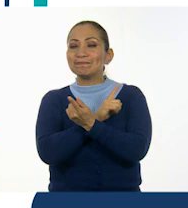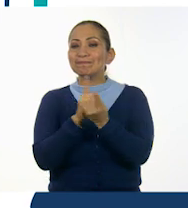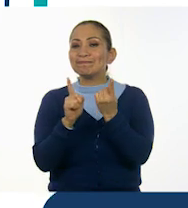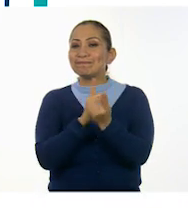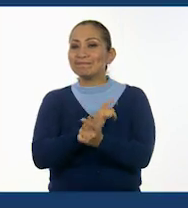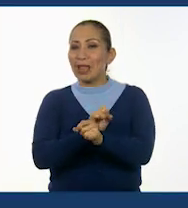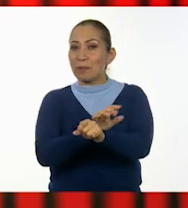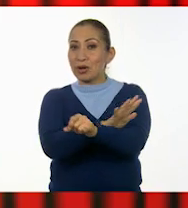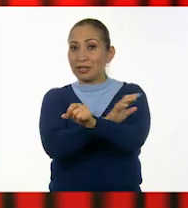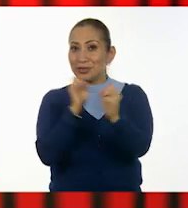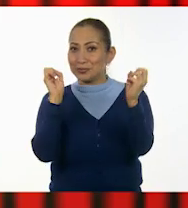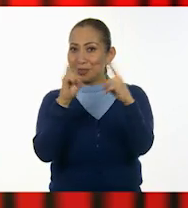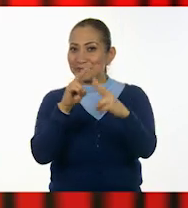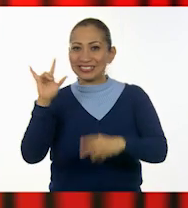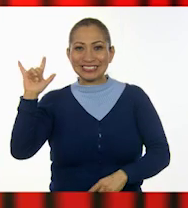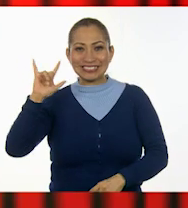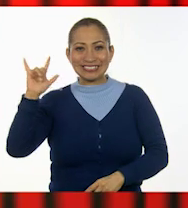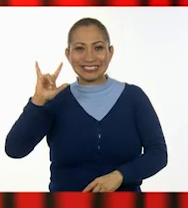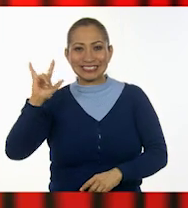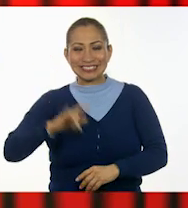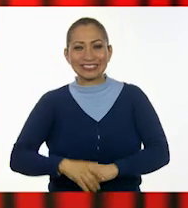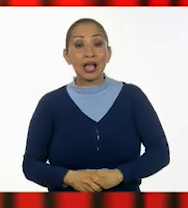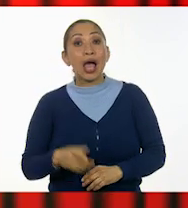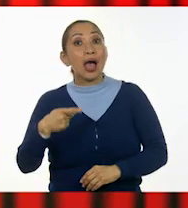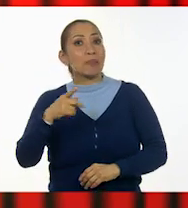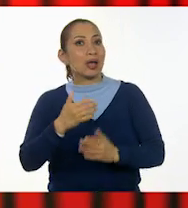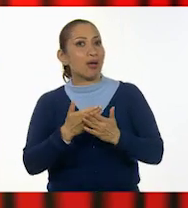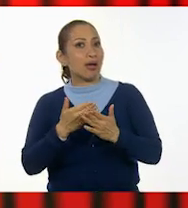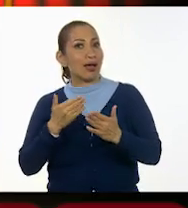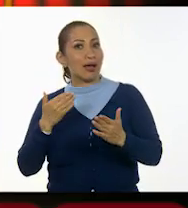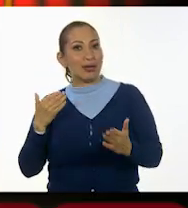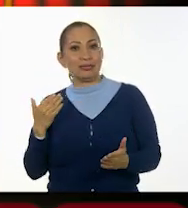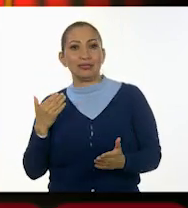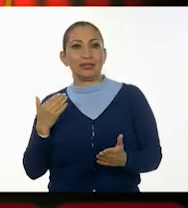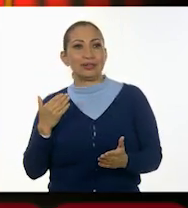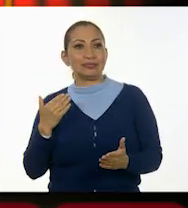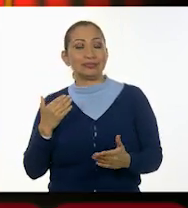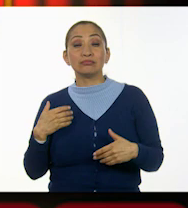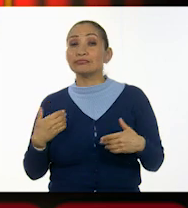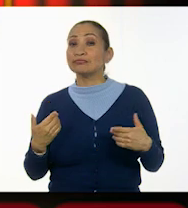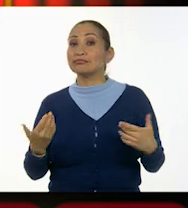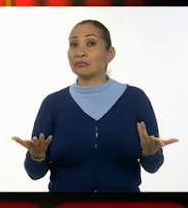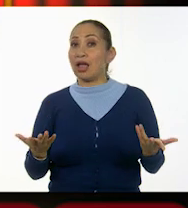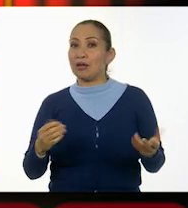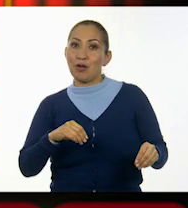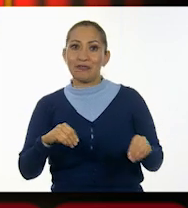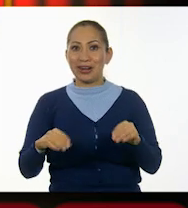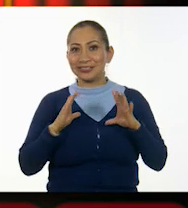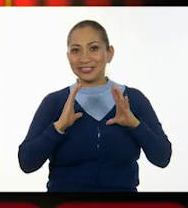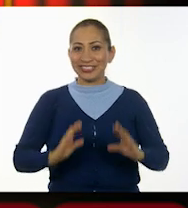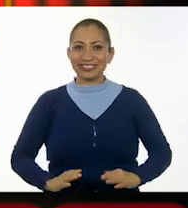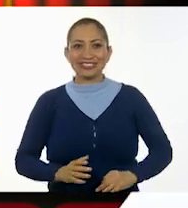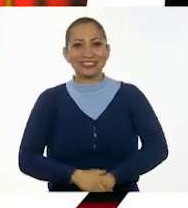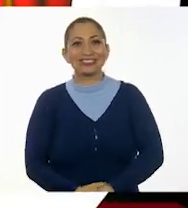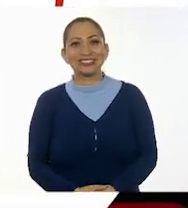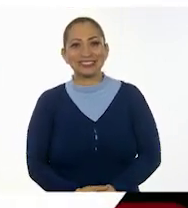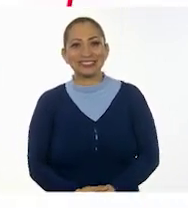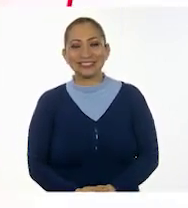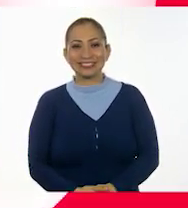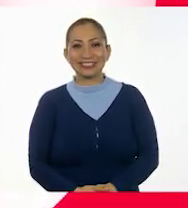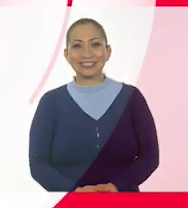Socioemocional. Hasta la próxima. Pero antes, a movernos un poco.